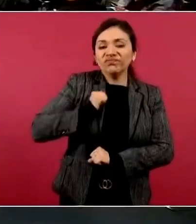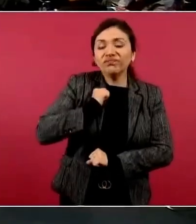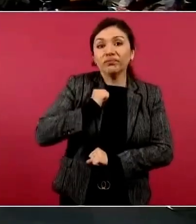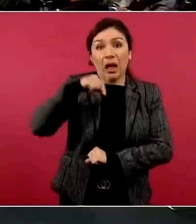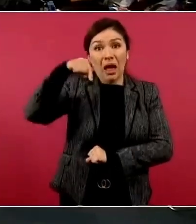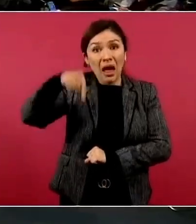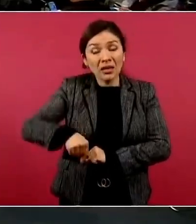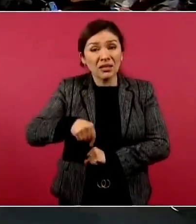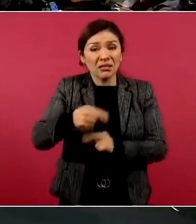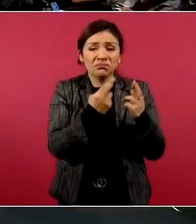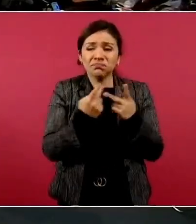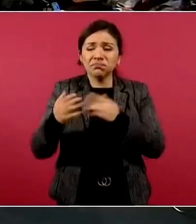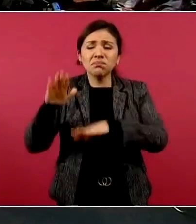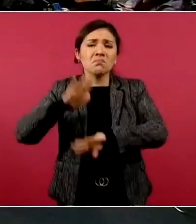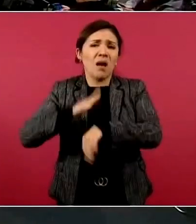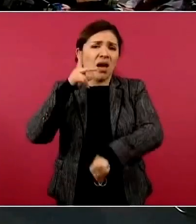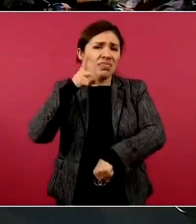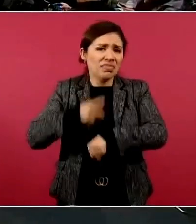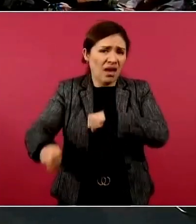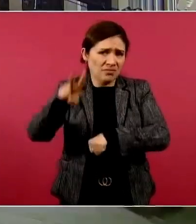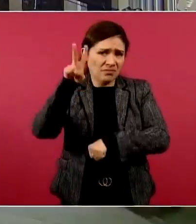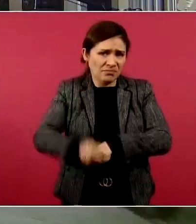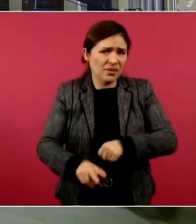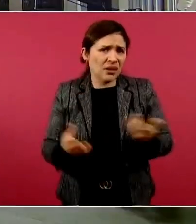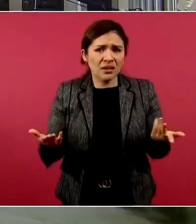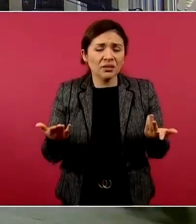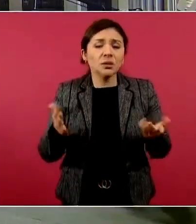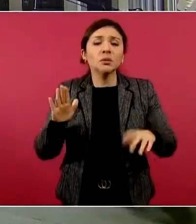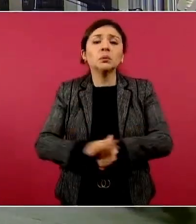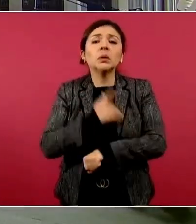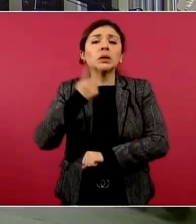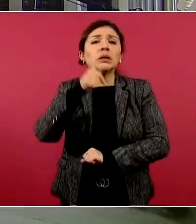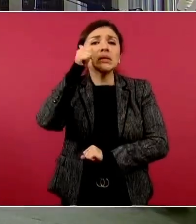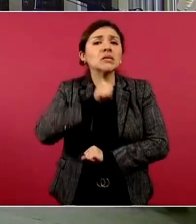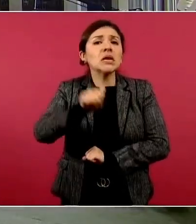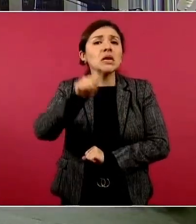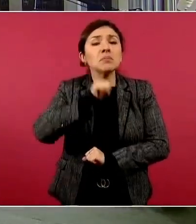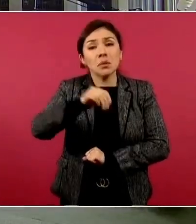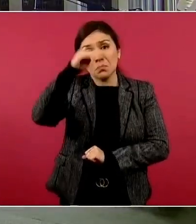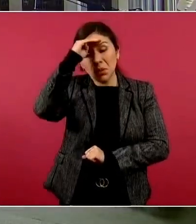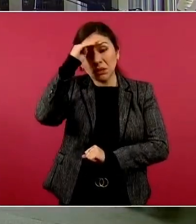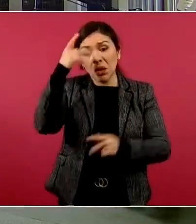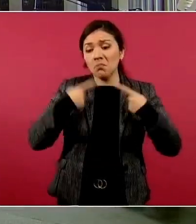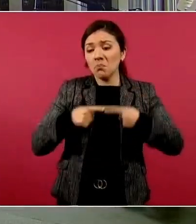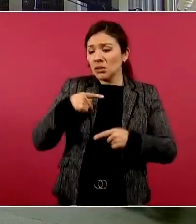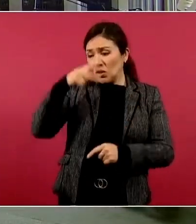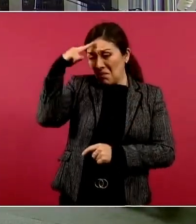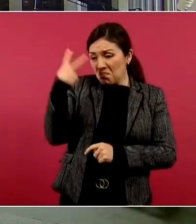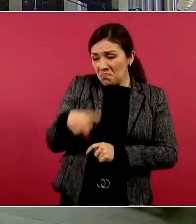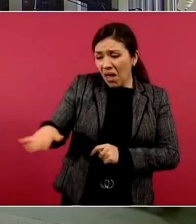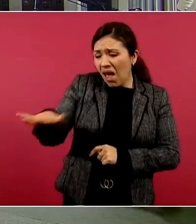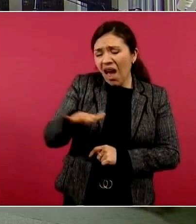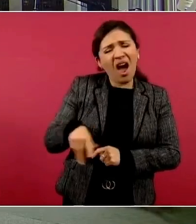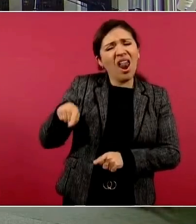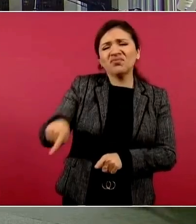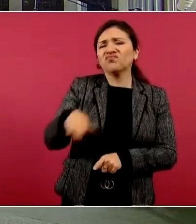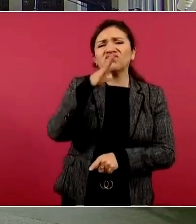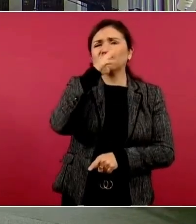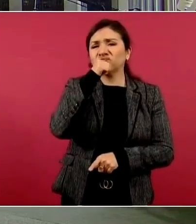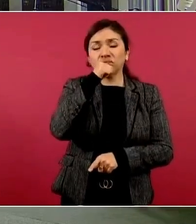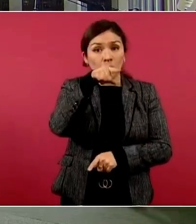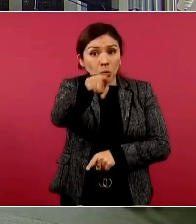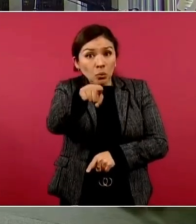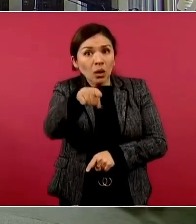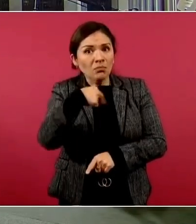daño, y mucho daño en el aspecto de que siempre pusieron el mexicano no puede. Y usted lo acaba de demostrar, a mí